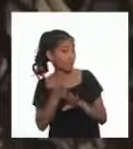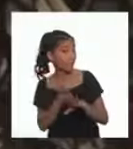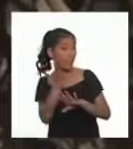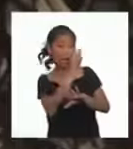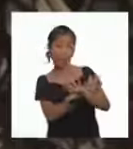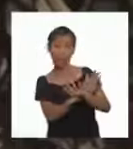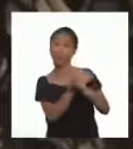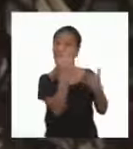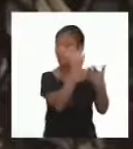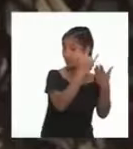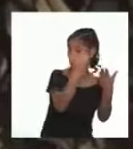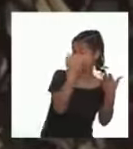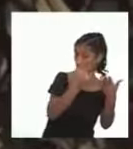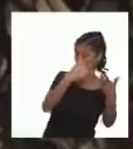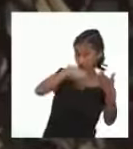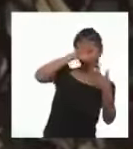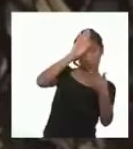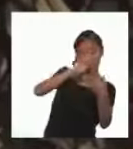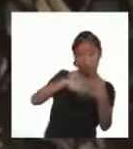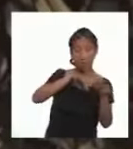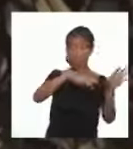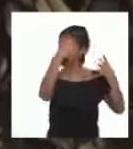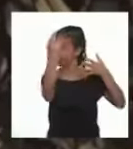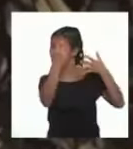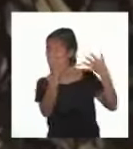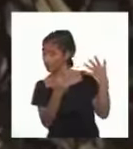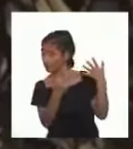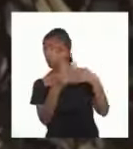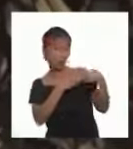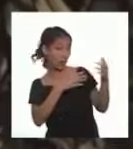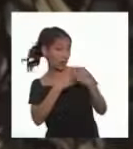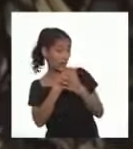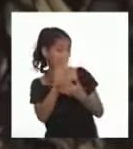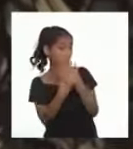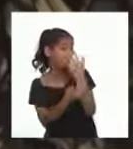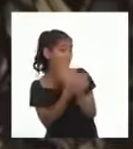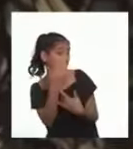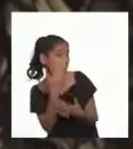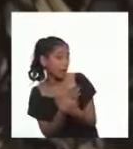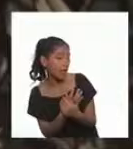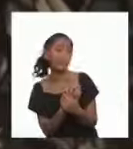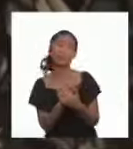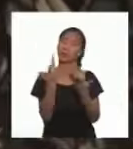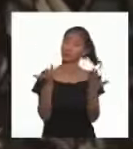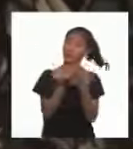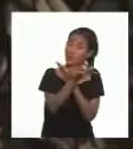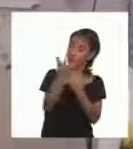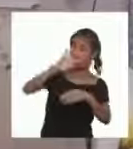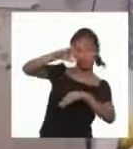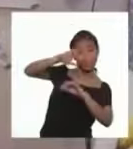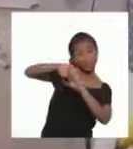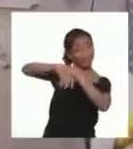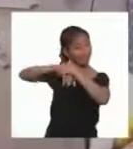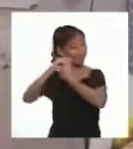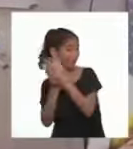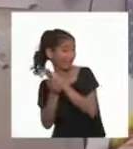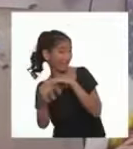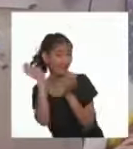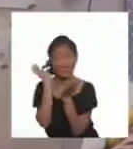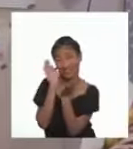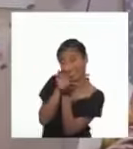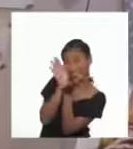ir a dibujar, pintar o hacer algún trabajo con las manos, se las deben lavar.